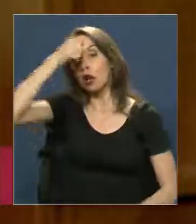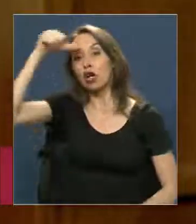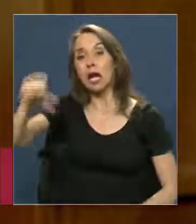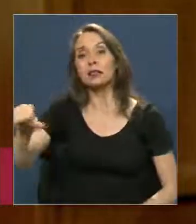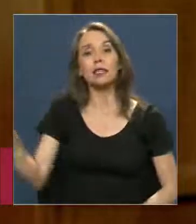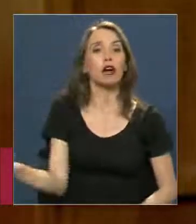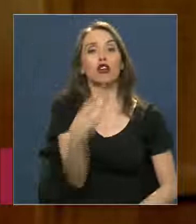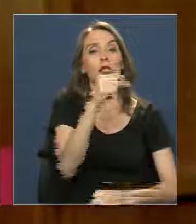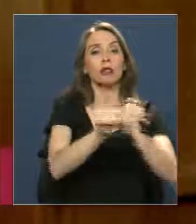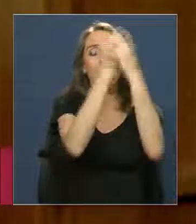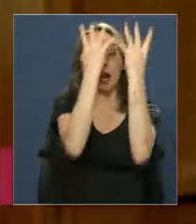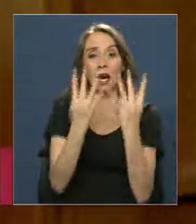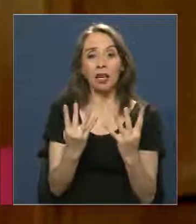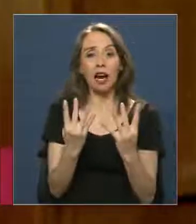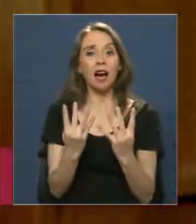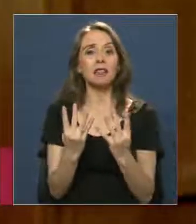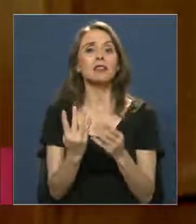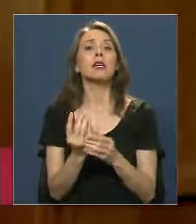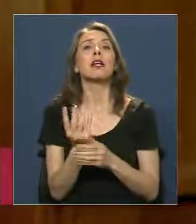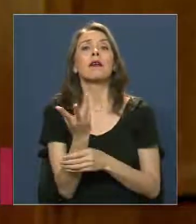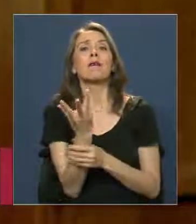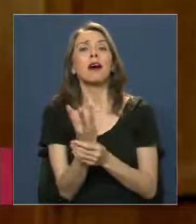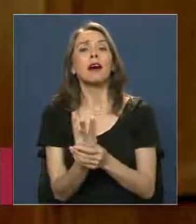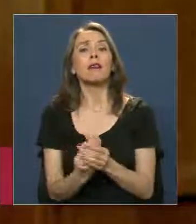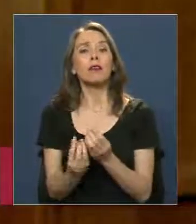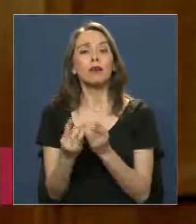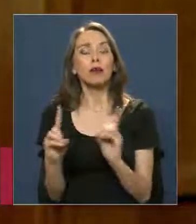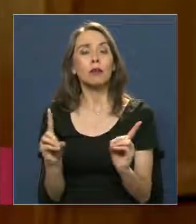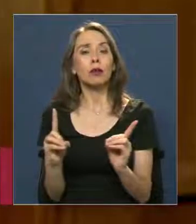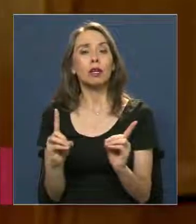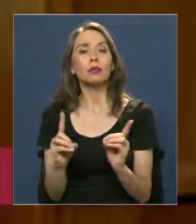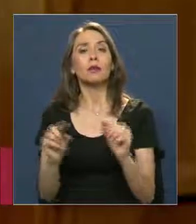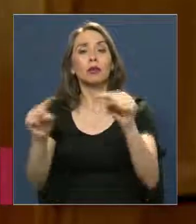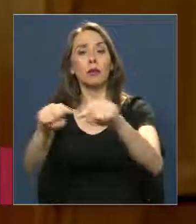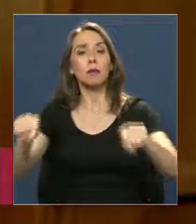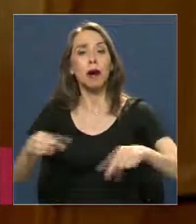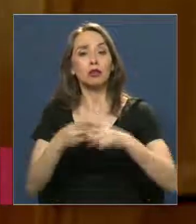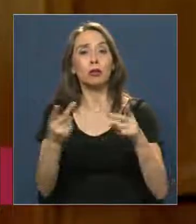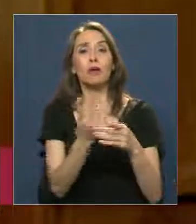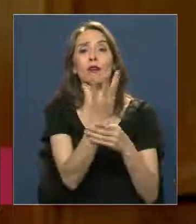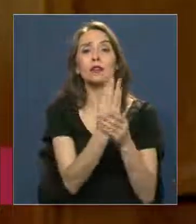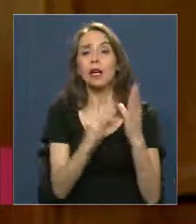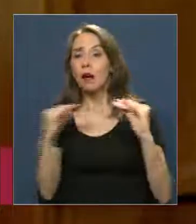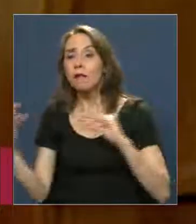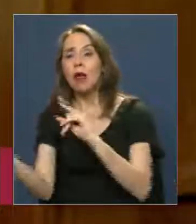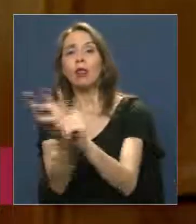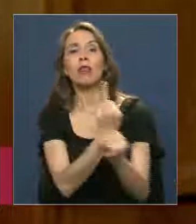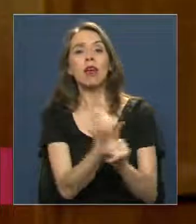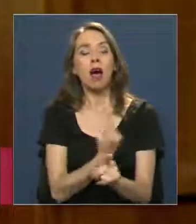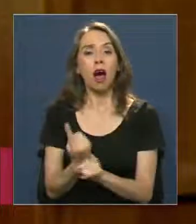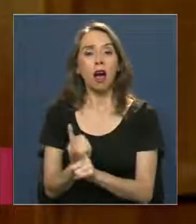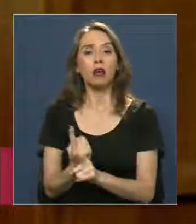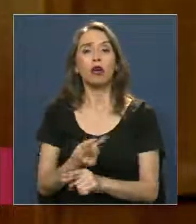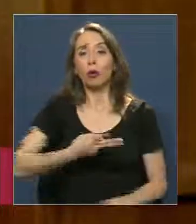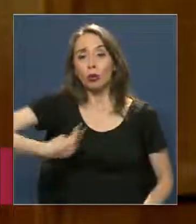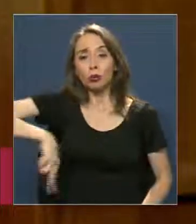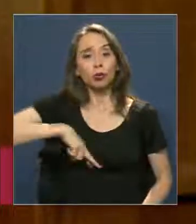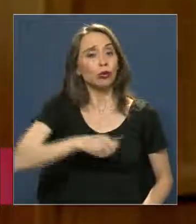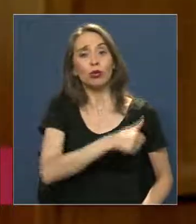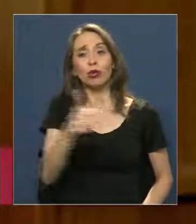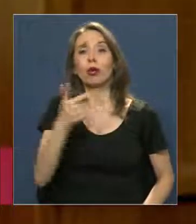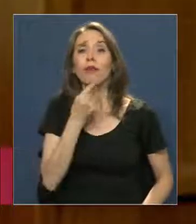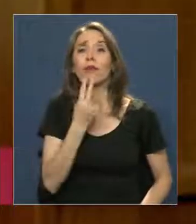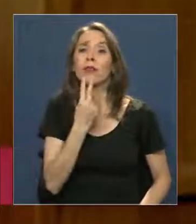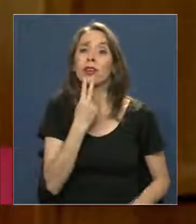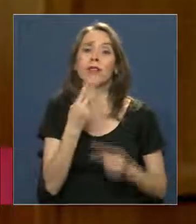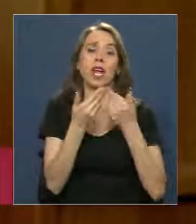la discrepancia salen del espacio público. Lo que todos queremos vivir es en libertad, que no